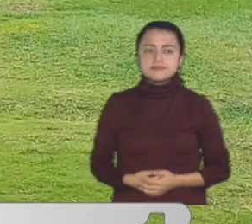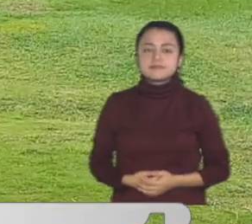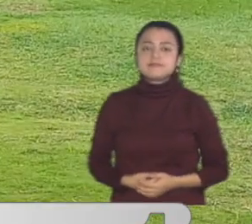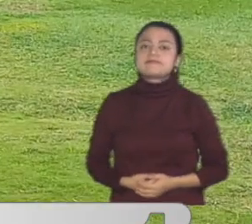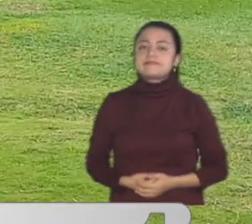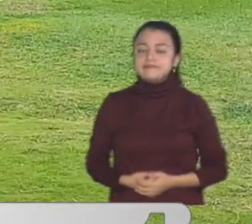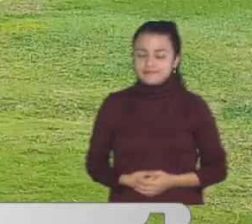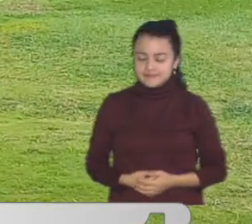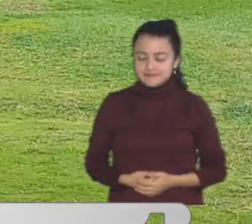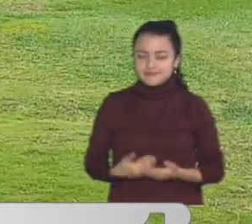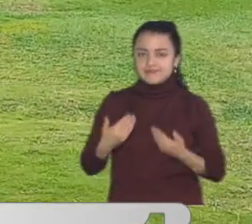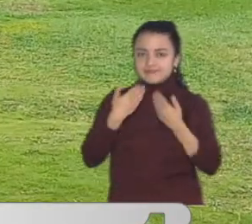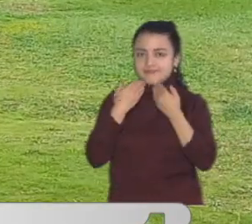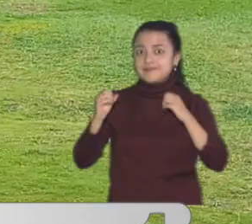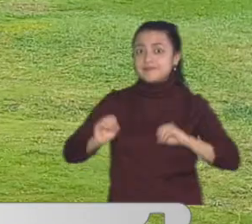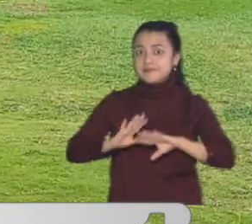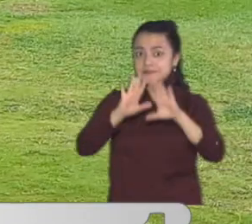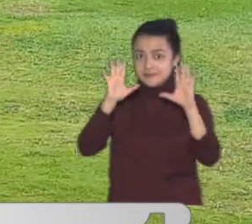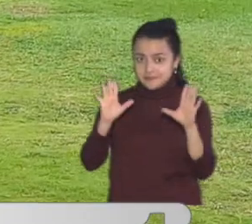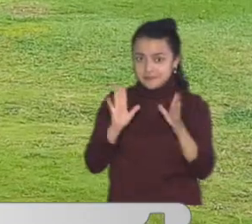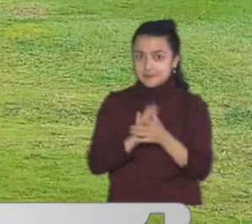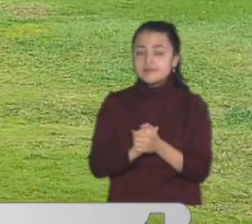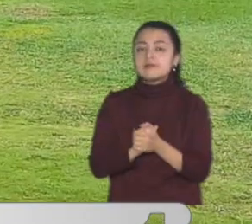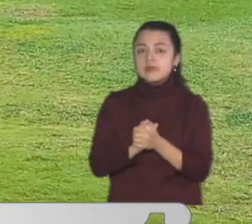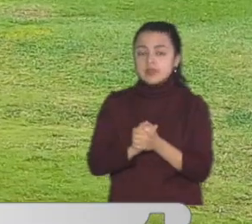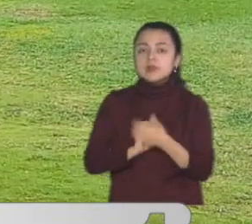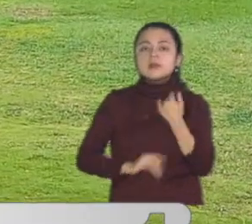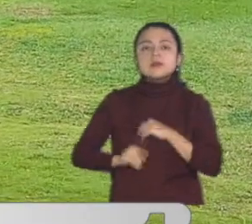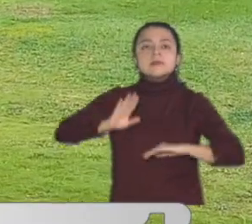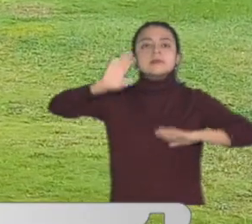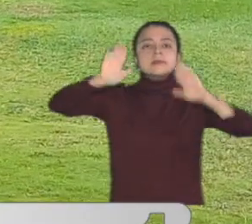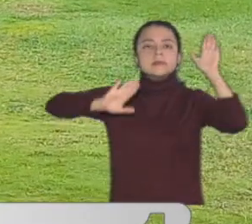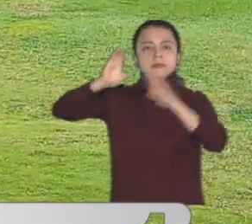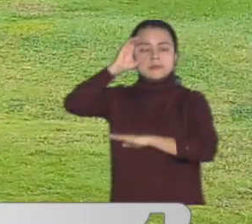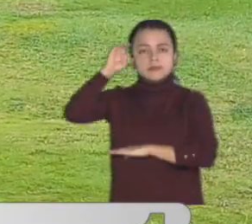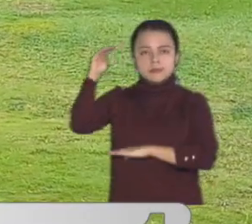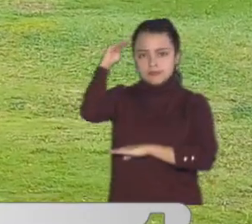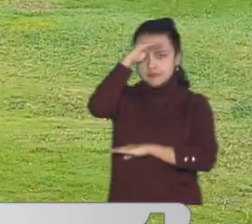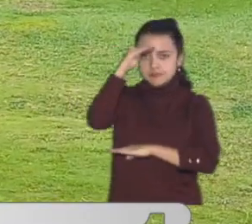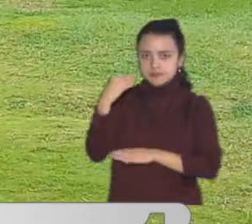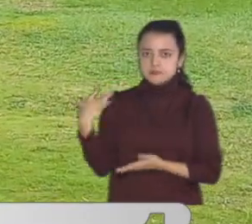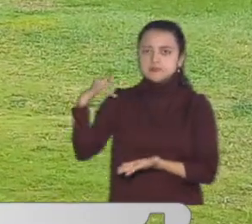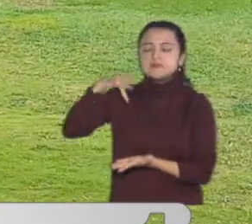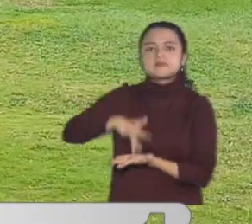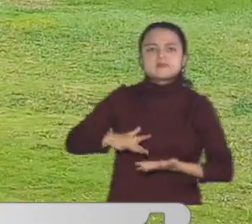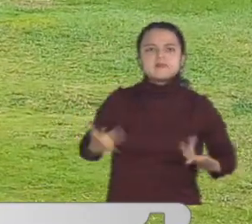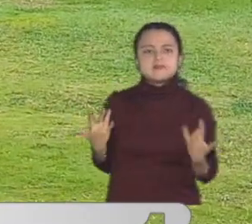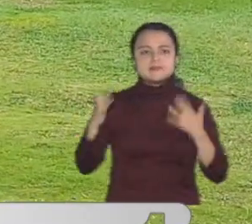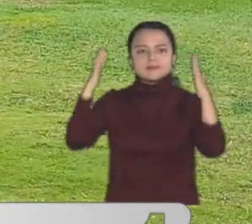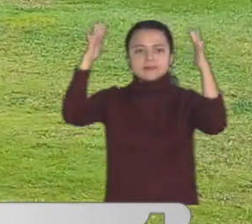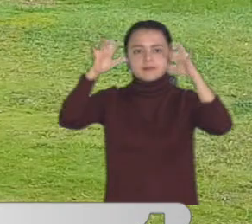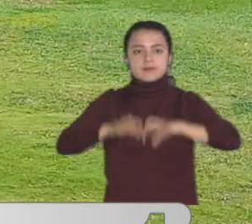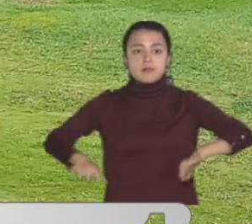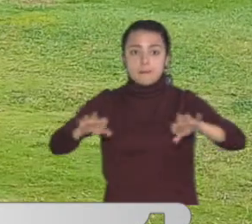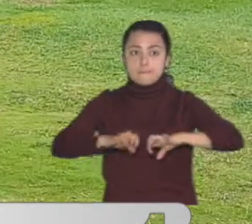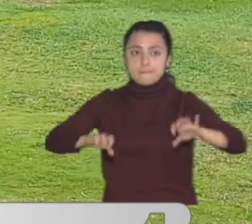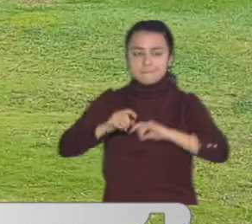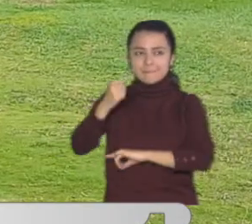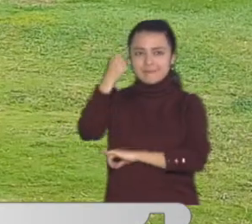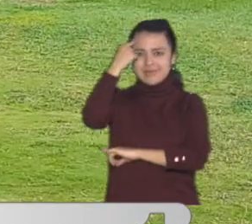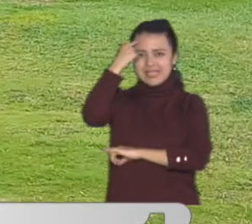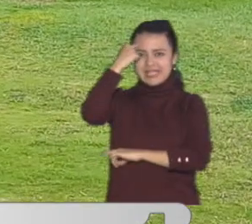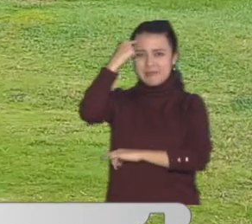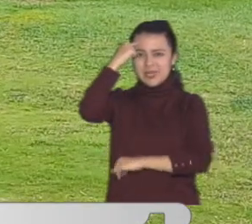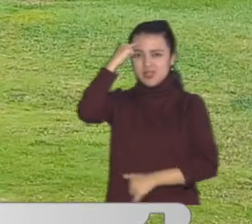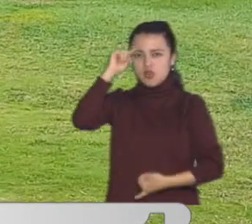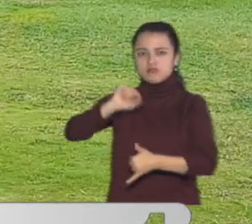Luisa, televidentes, muy buenos días. El candidato Gustavo Petro participó del Festival del Pensamiento Iberoamericano en donde